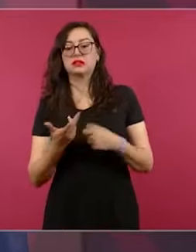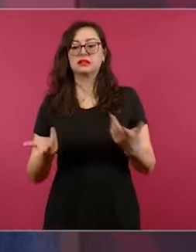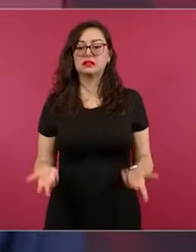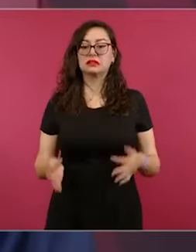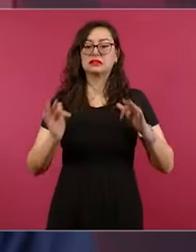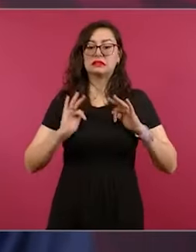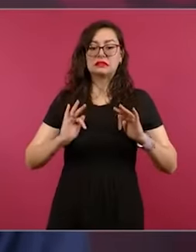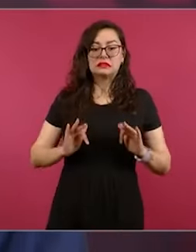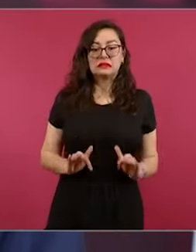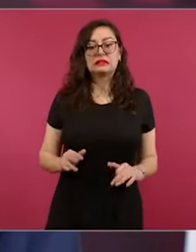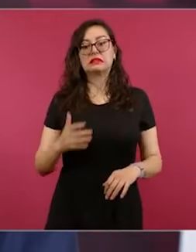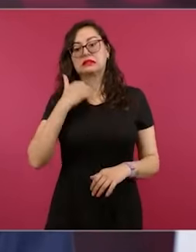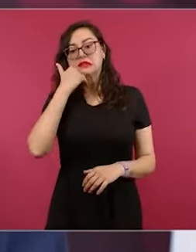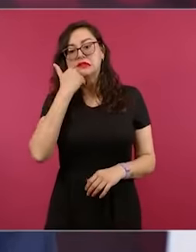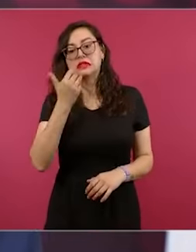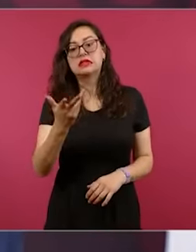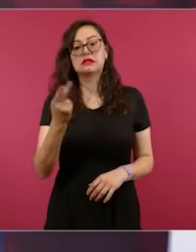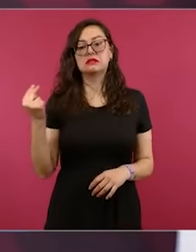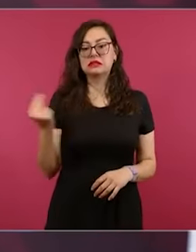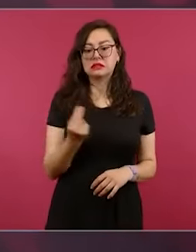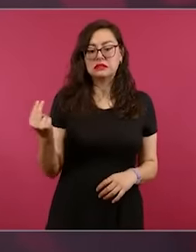fallecidos, desaparecidos,